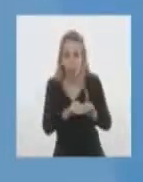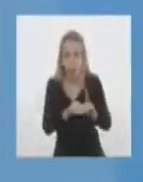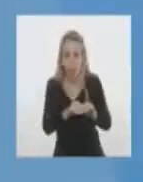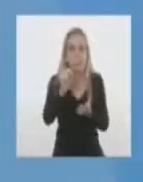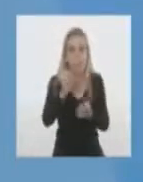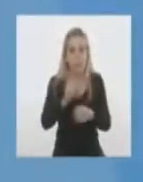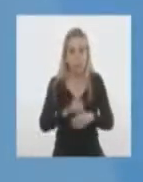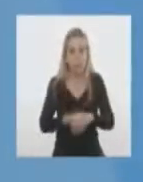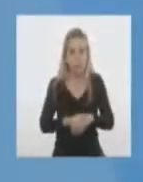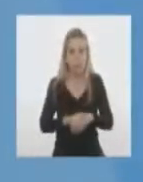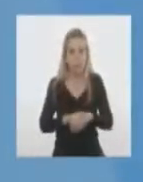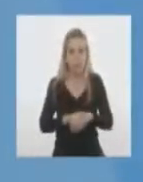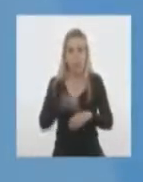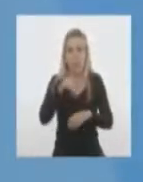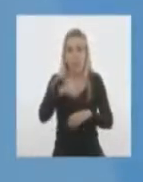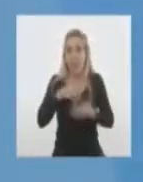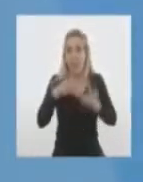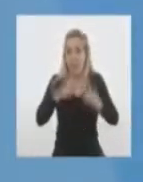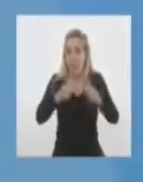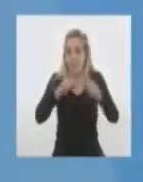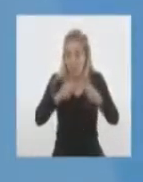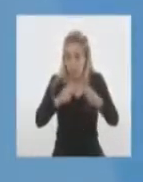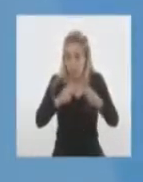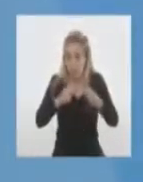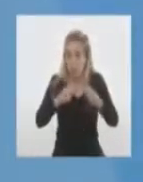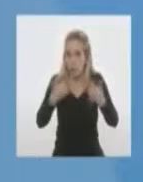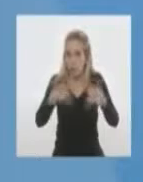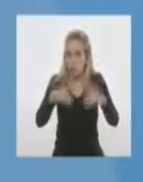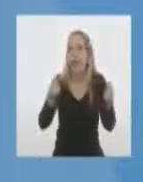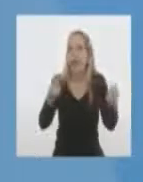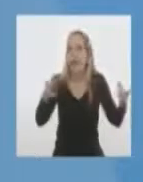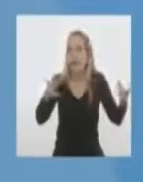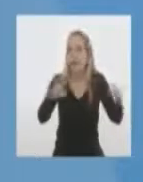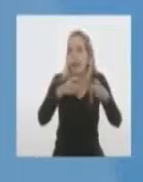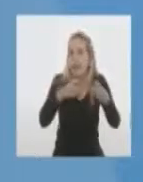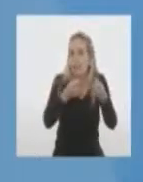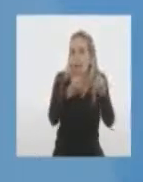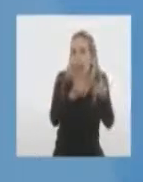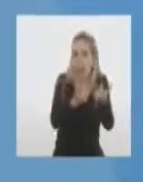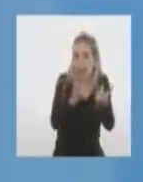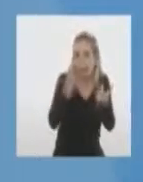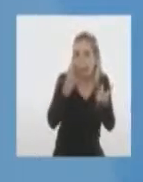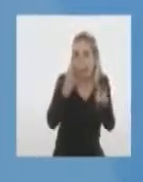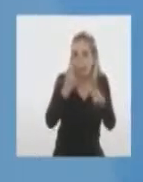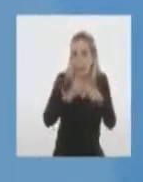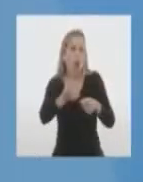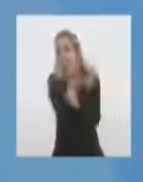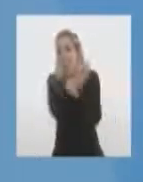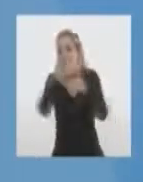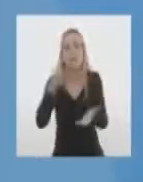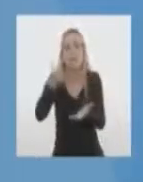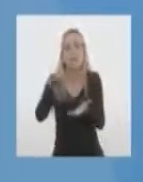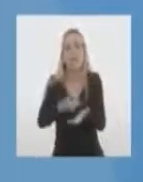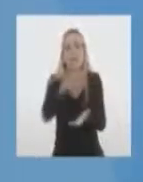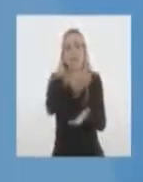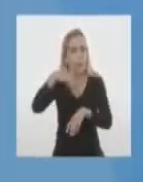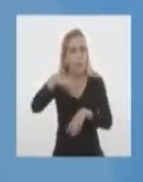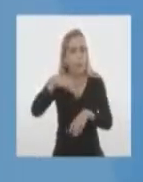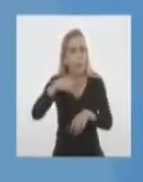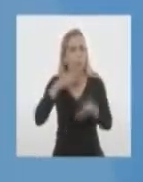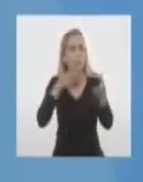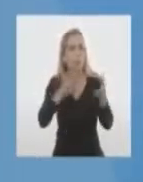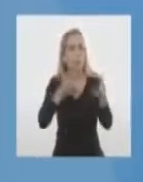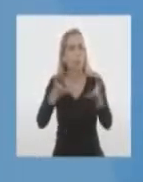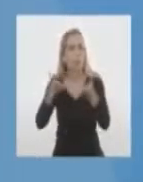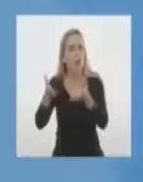personas. Este esfuerzo está financiado por el aporte extraordinario de 100 pesos.